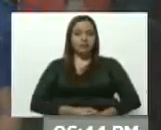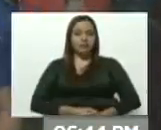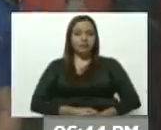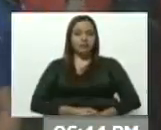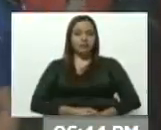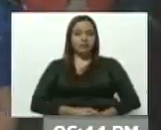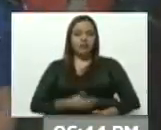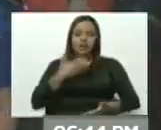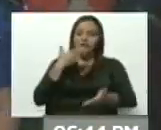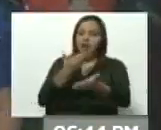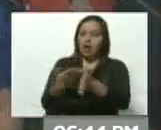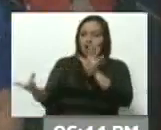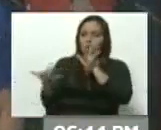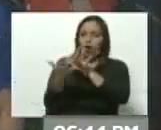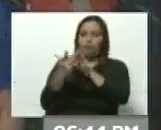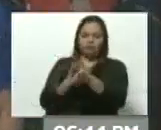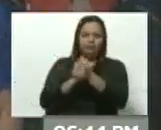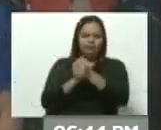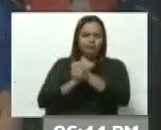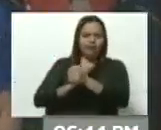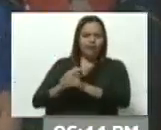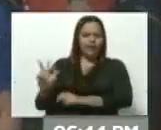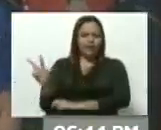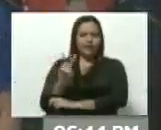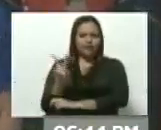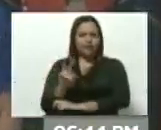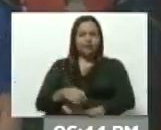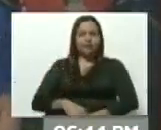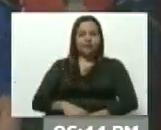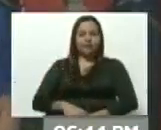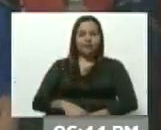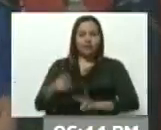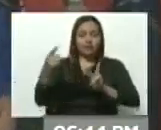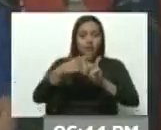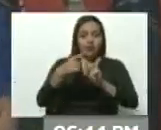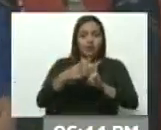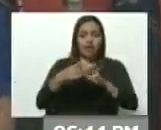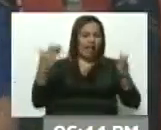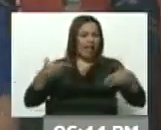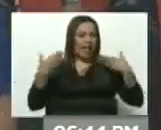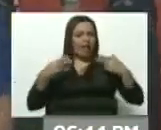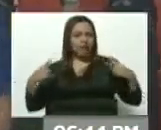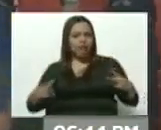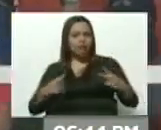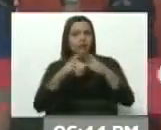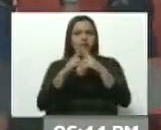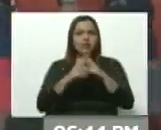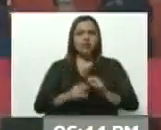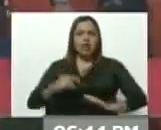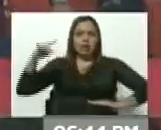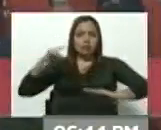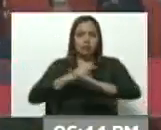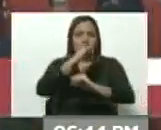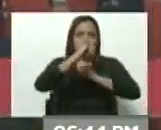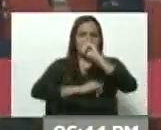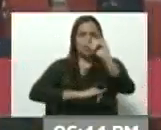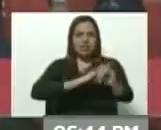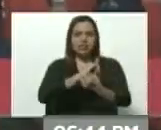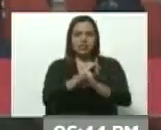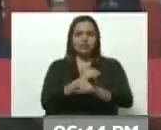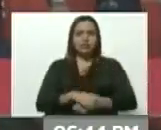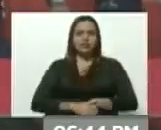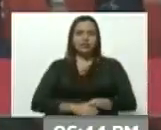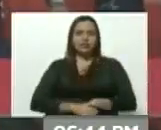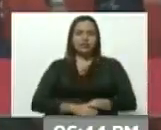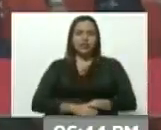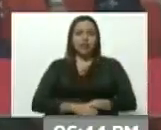Gracias por el contacto, compañeros de Venezolana de Televisión. Con esta algarabía, esta emoción, nos encontramos desde aquí, desde el Aeropuerto Internacional de Maiquetía, Simón Bolívar,